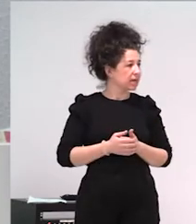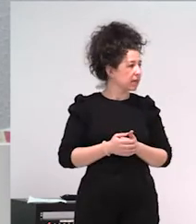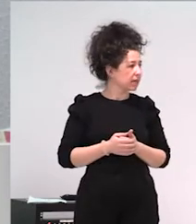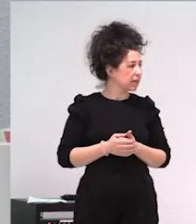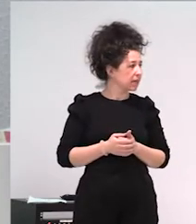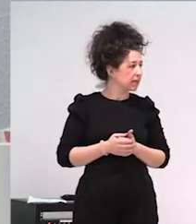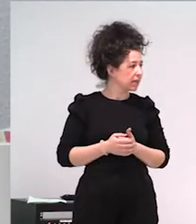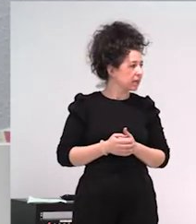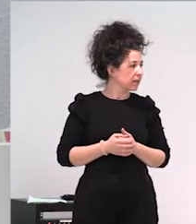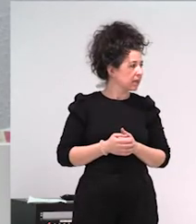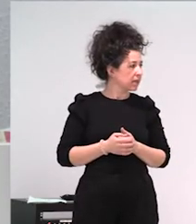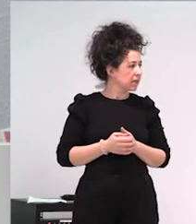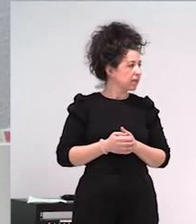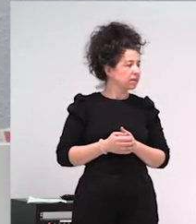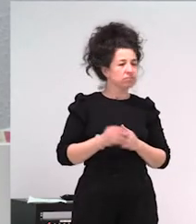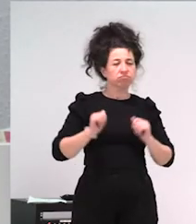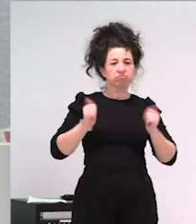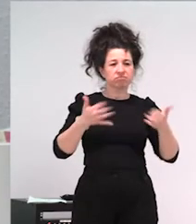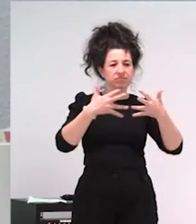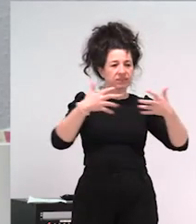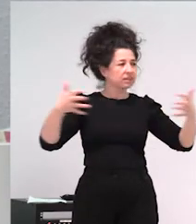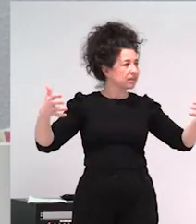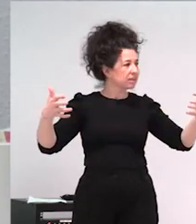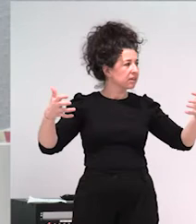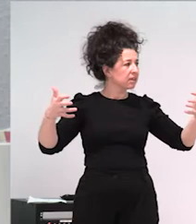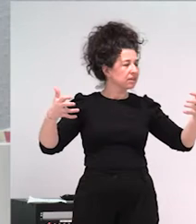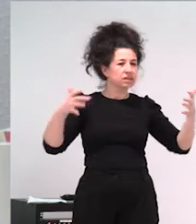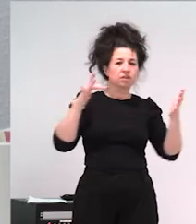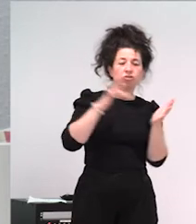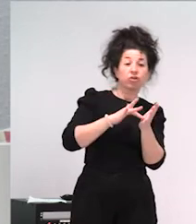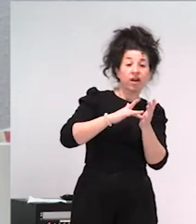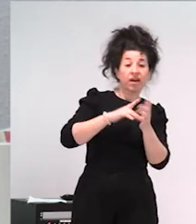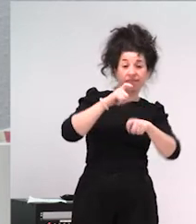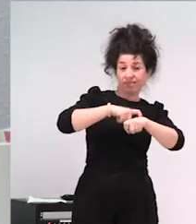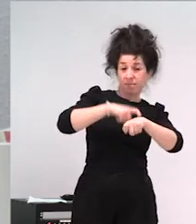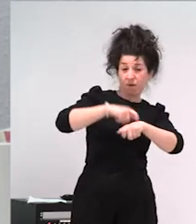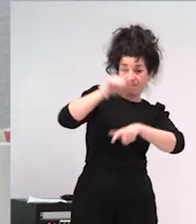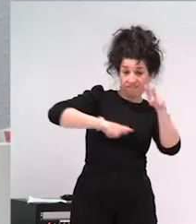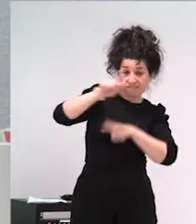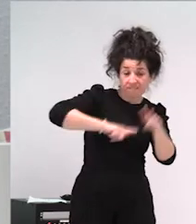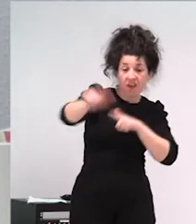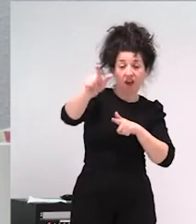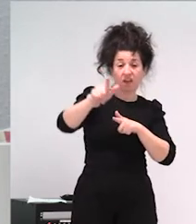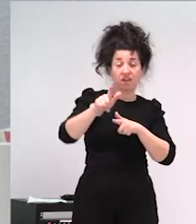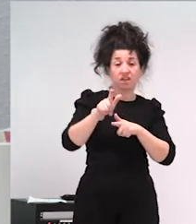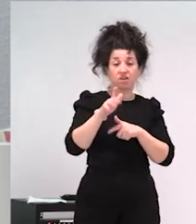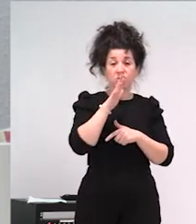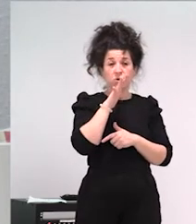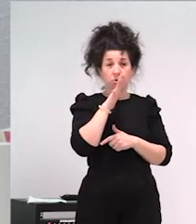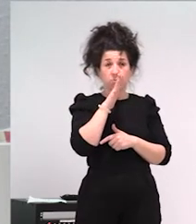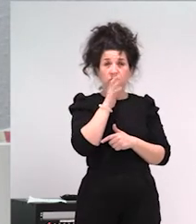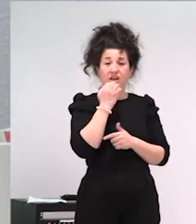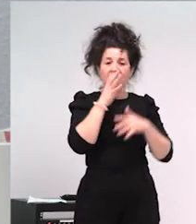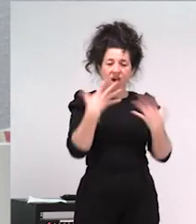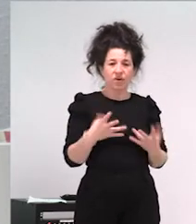sesión he puesto como esta frase de haremos viajes en el tiempo, porque creo que intentar entender Fridays ahora sin